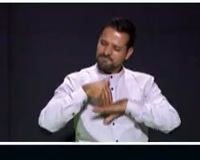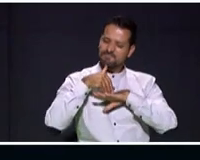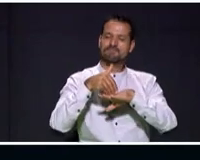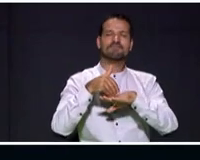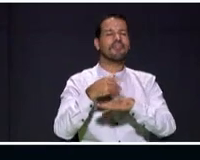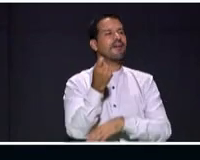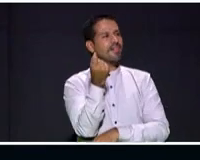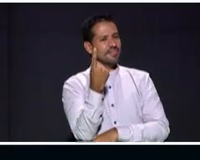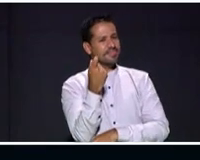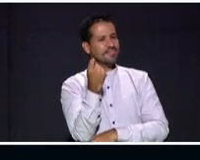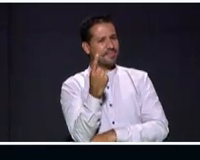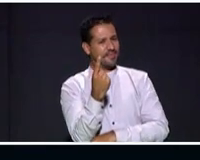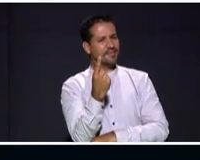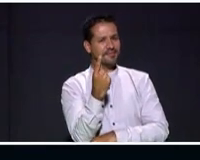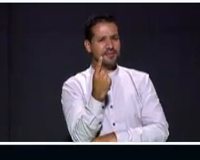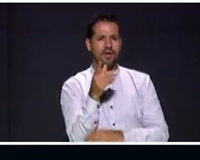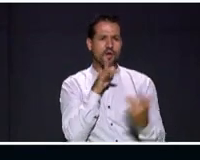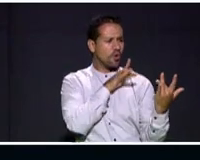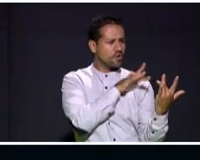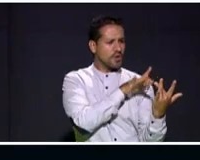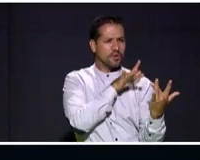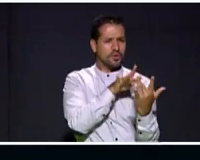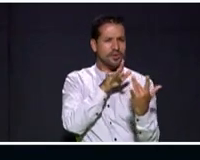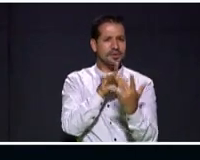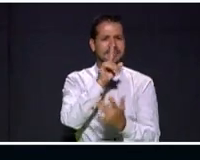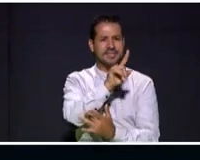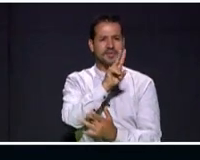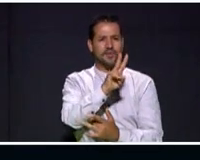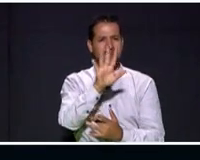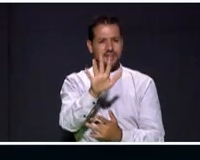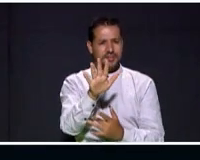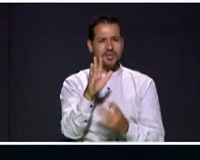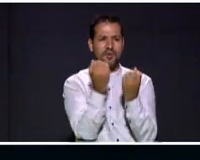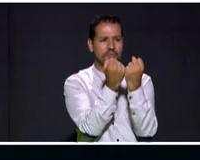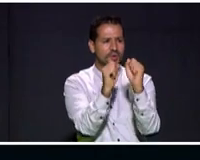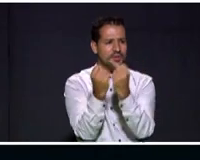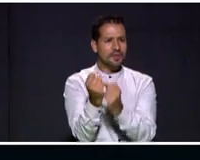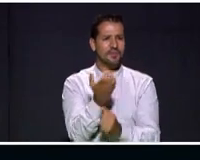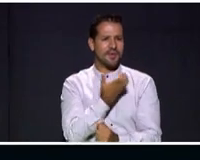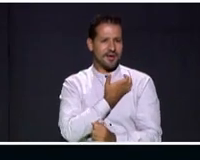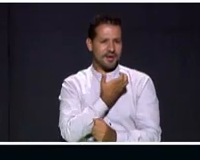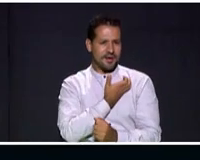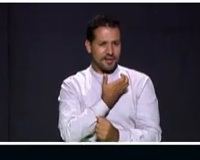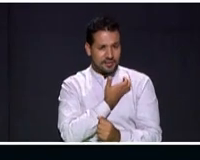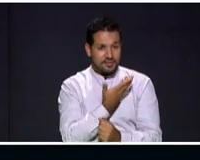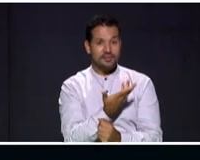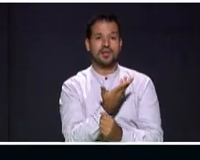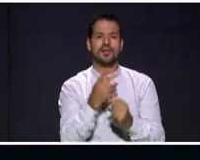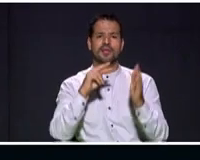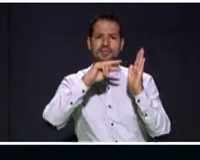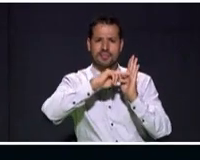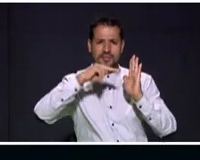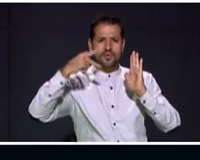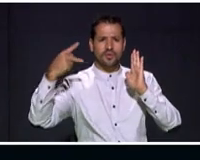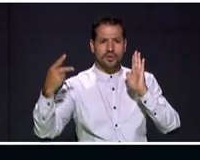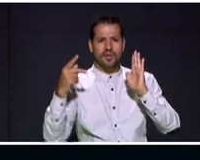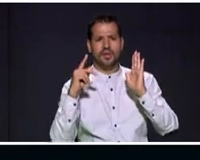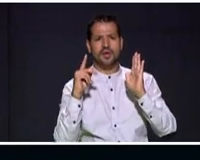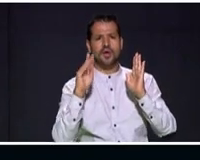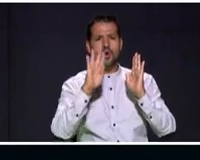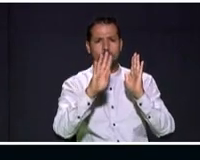tener un contacto permanente con los 125 municipios con sus alcaldes que hay que tener tecnología 4.0